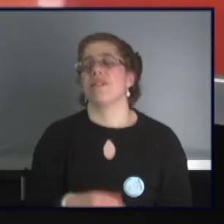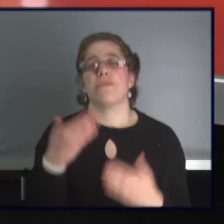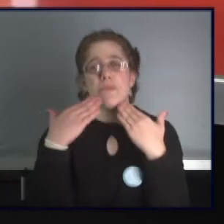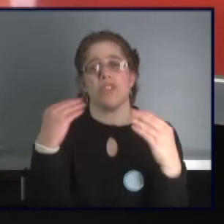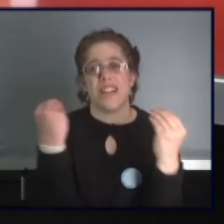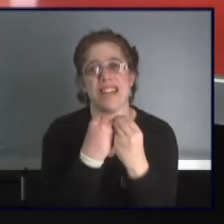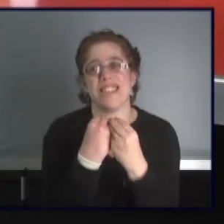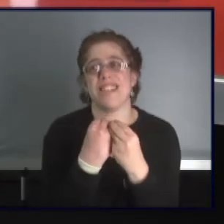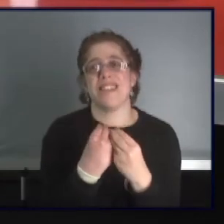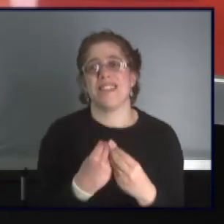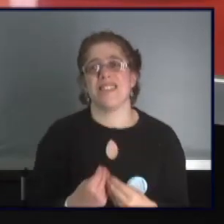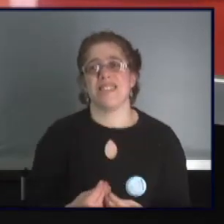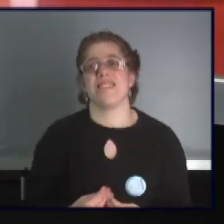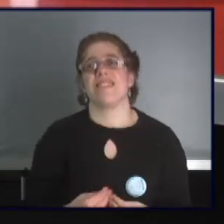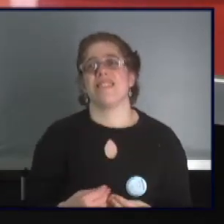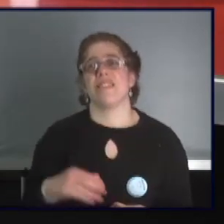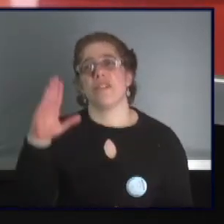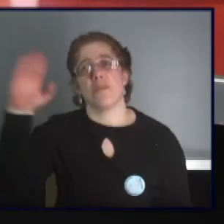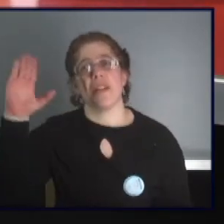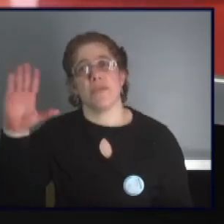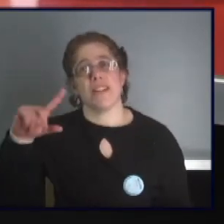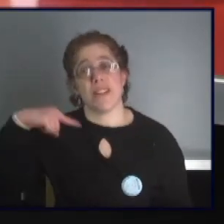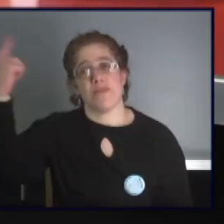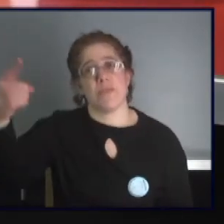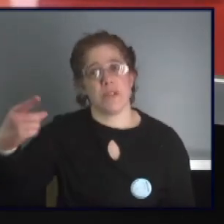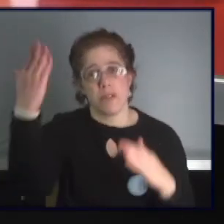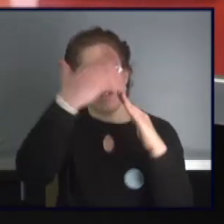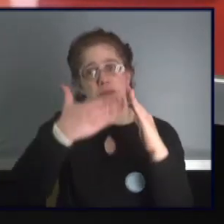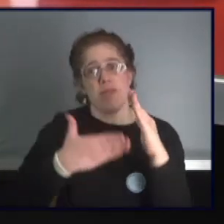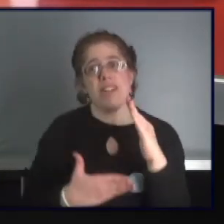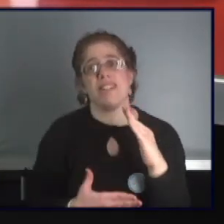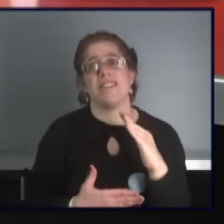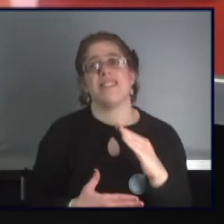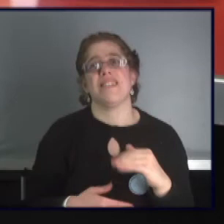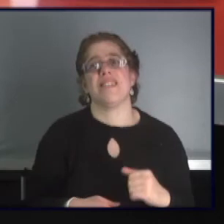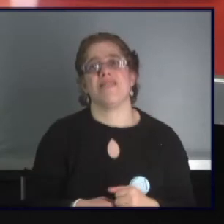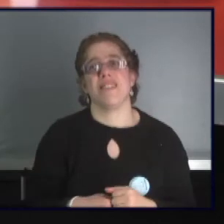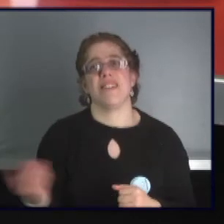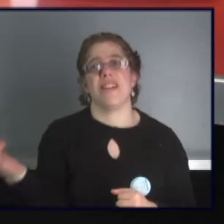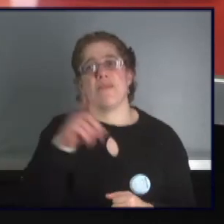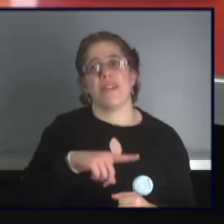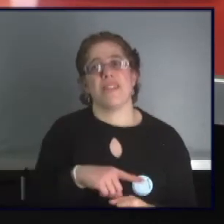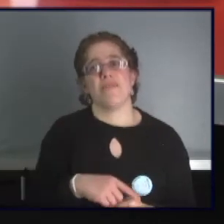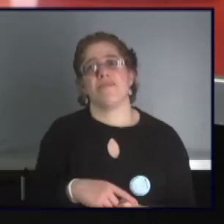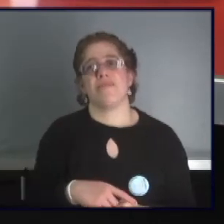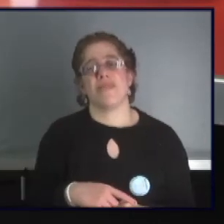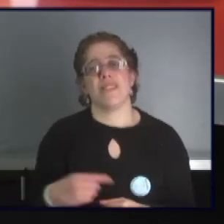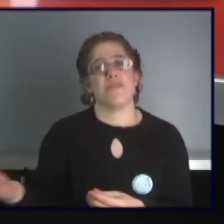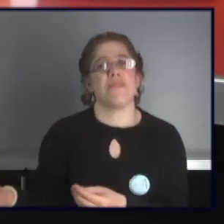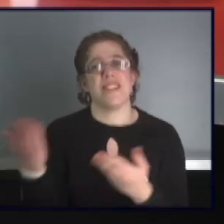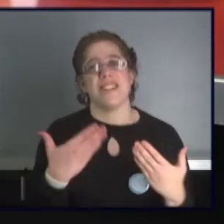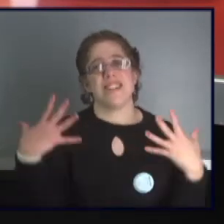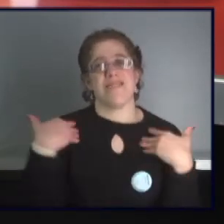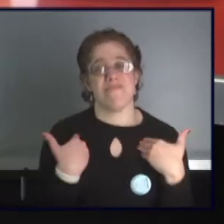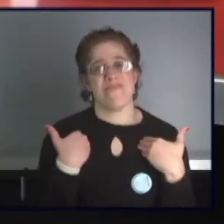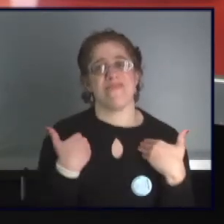gracias gracias alejandro y muy bien nos despedimos hasta la próxima un gusto estar con ustedes y también le damos la bienvenida a maría luján